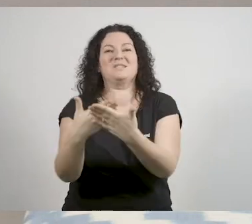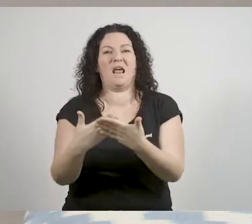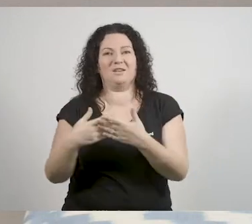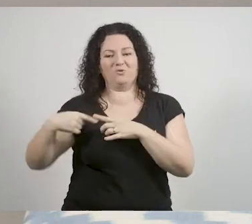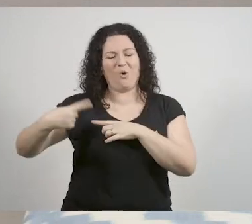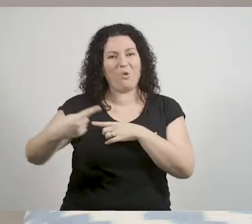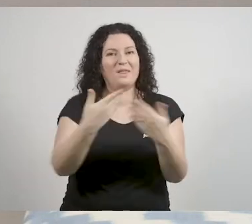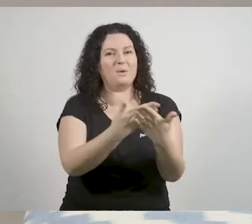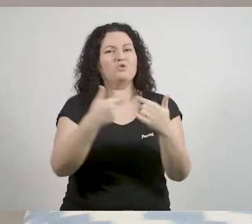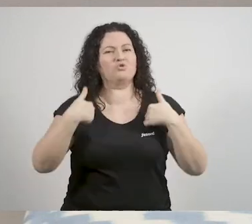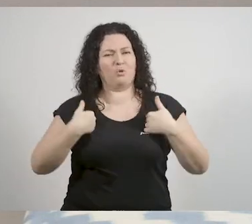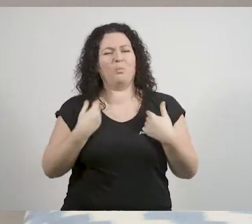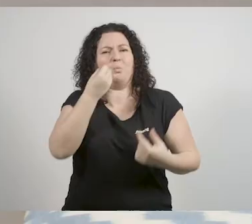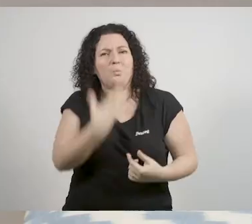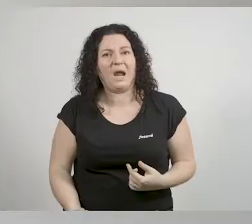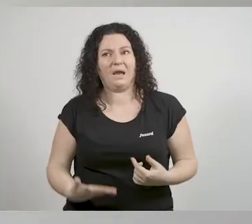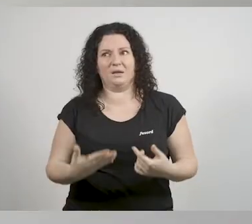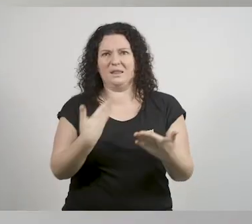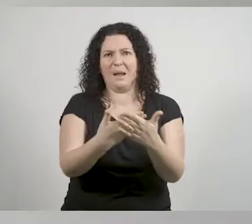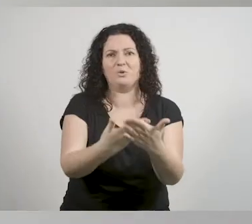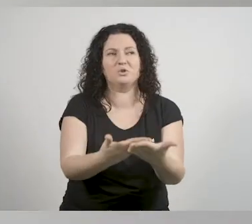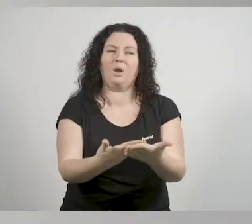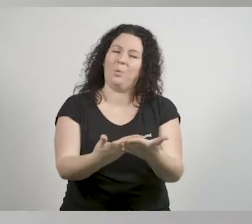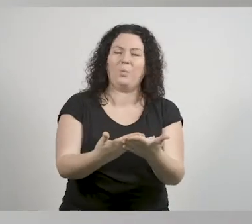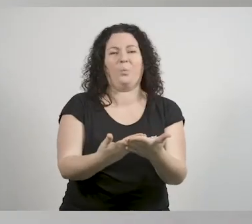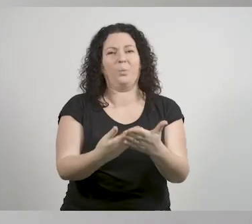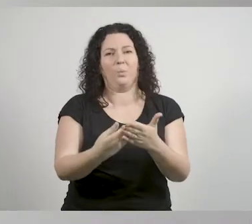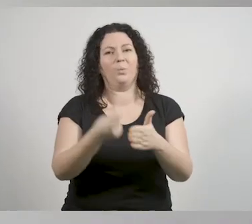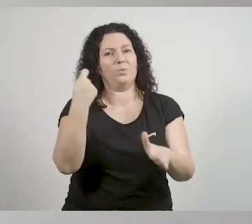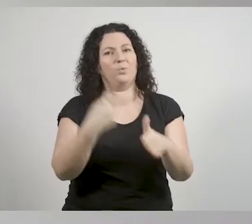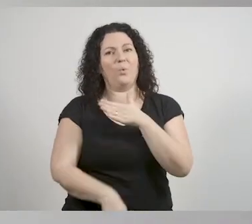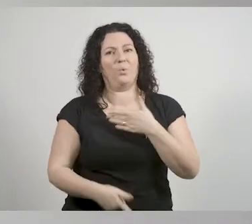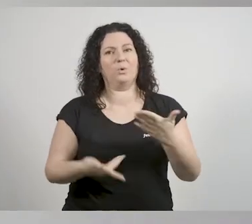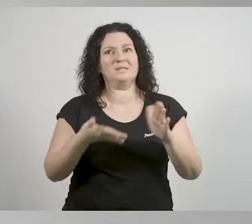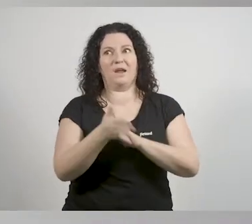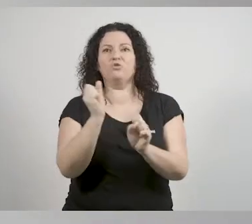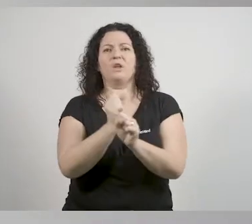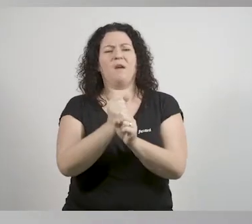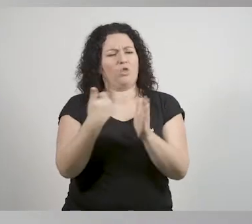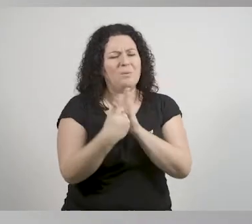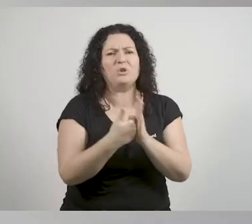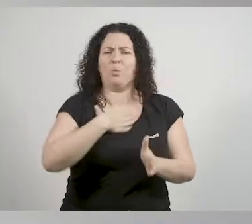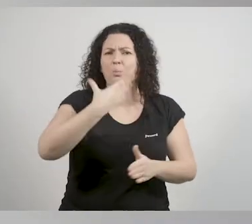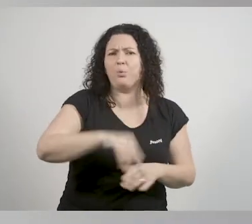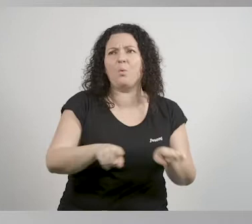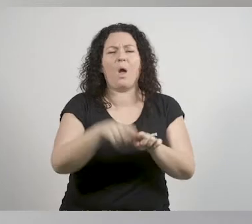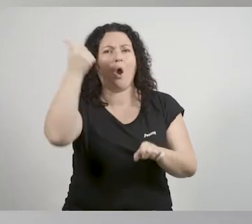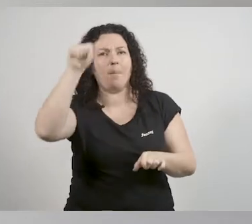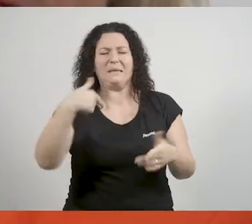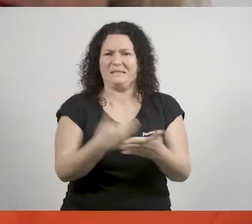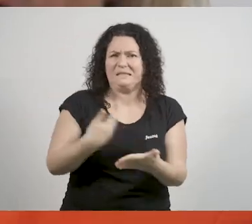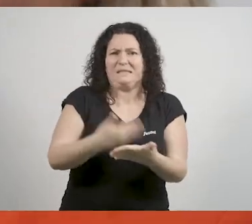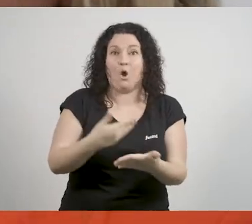resto que eres igual de válida, que puedes hacer cualquier trabajo o llevar adelante un negocio igual que un